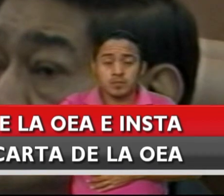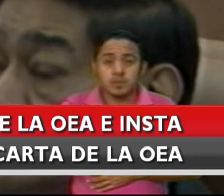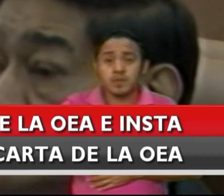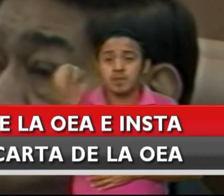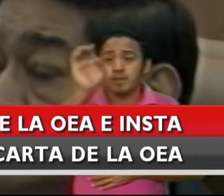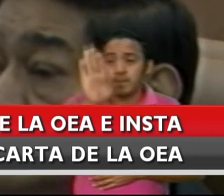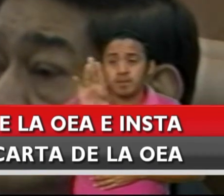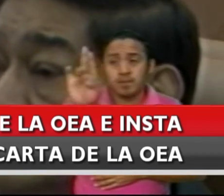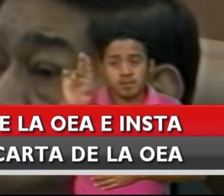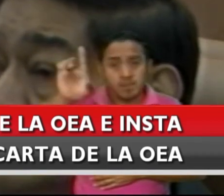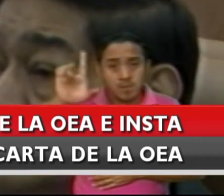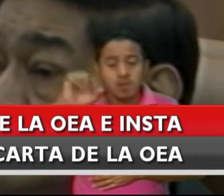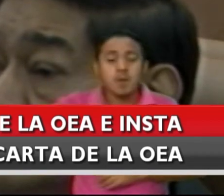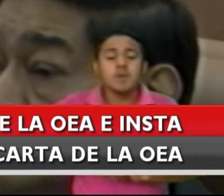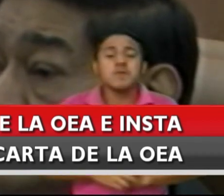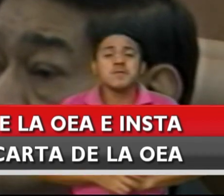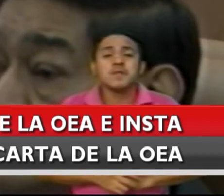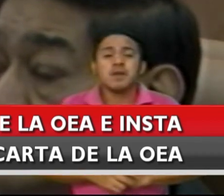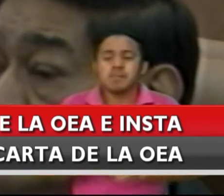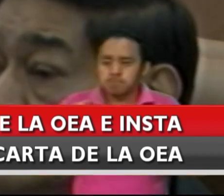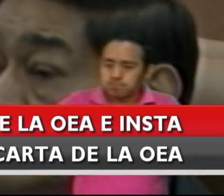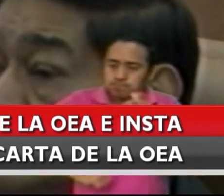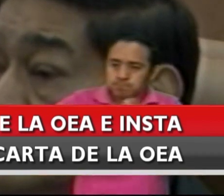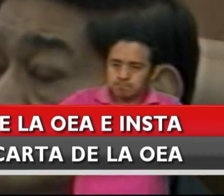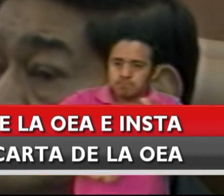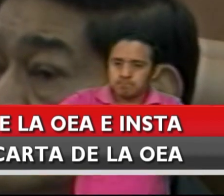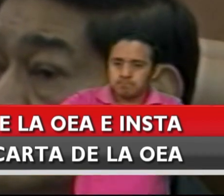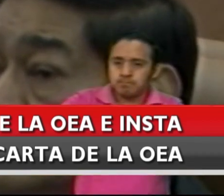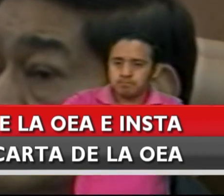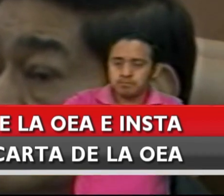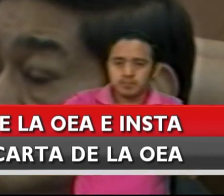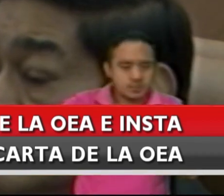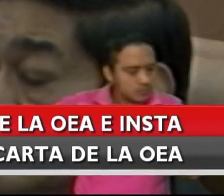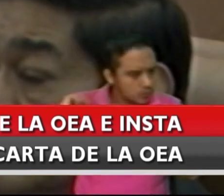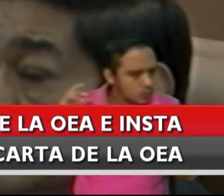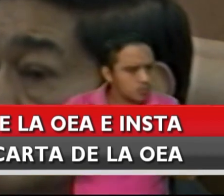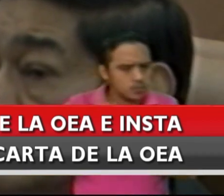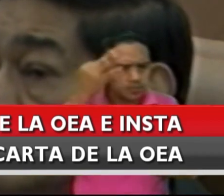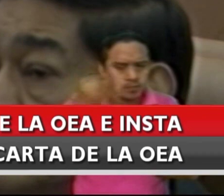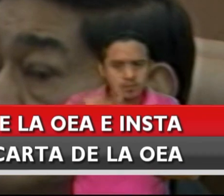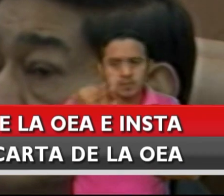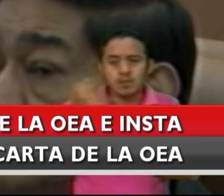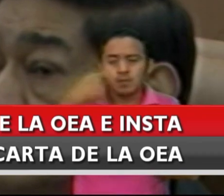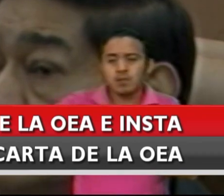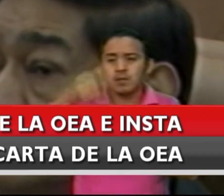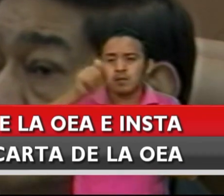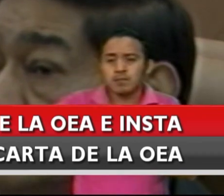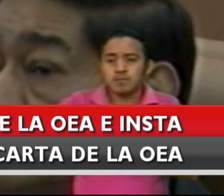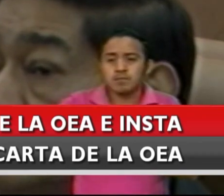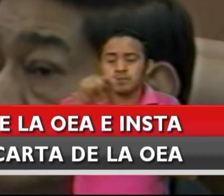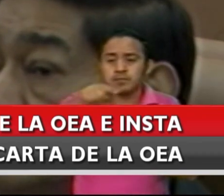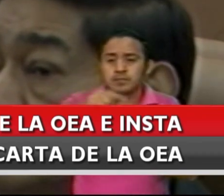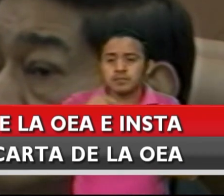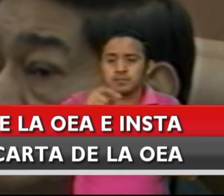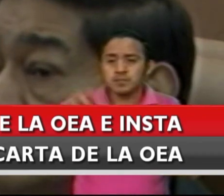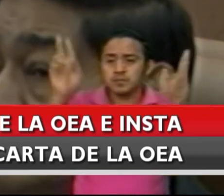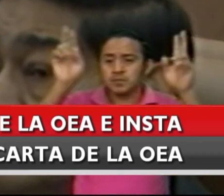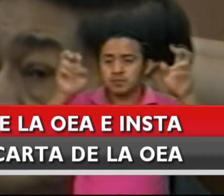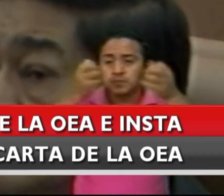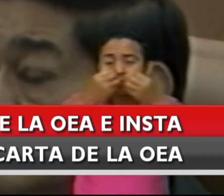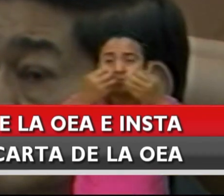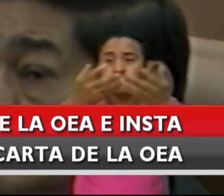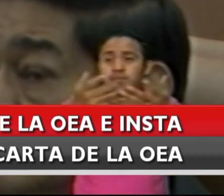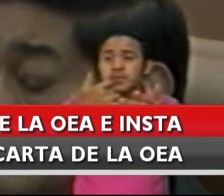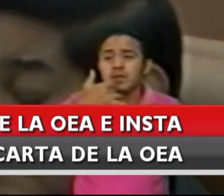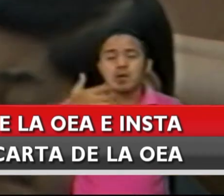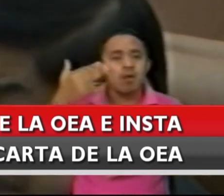Unidad Liberal, respaldamos en su totalidad la aprobación de esta declaración, ya que